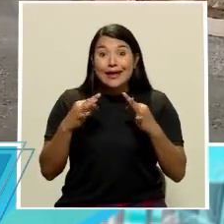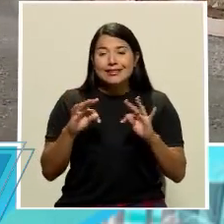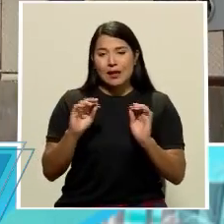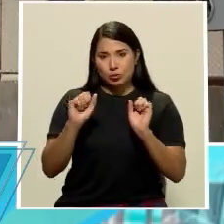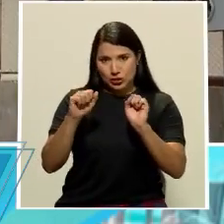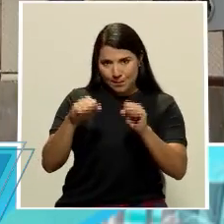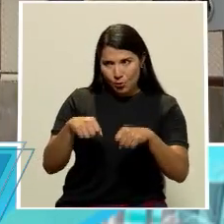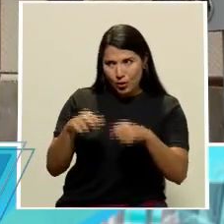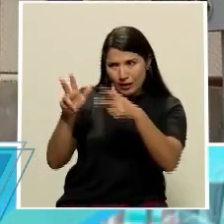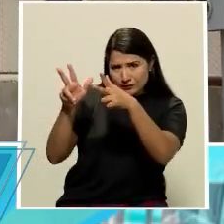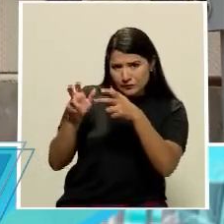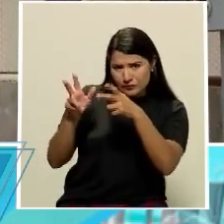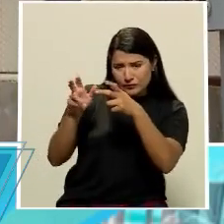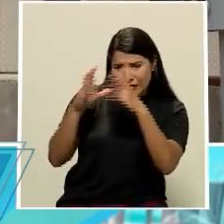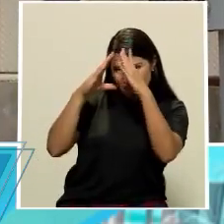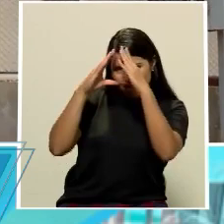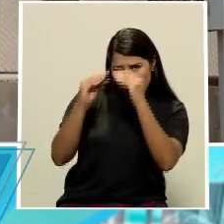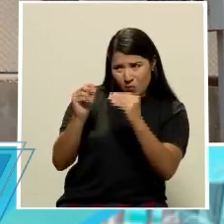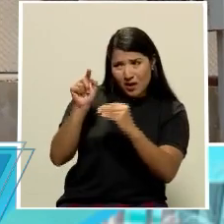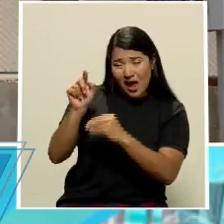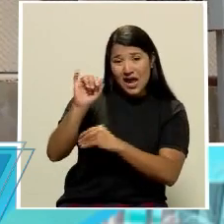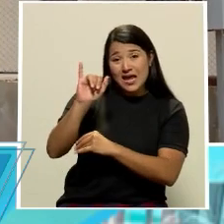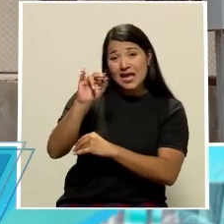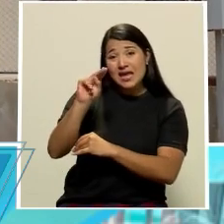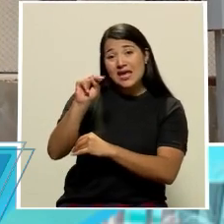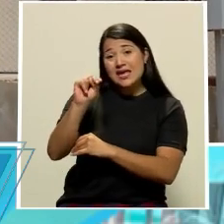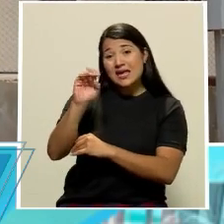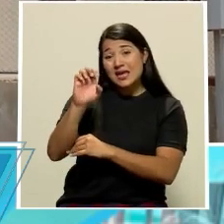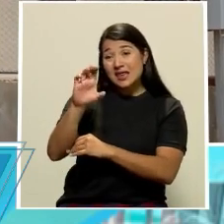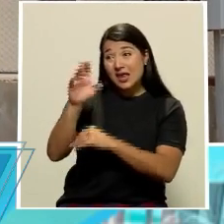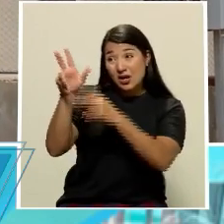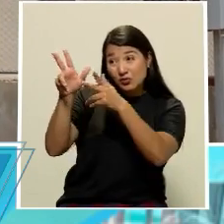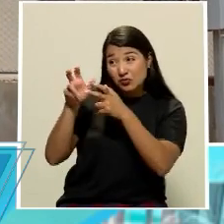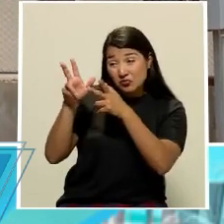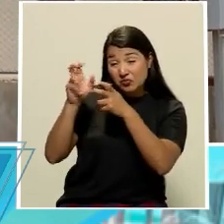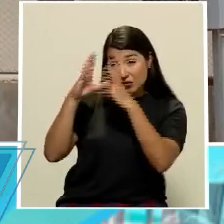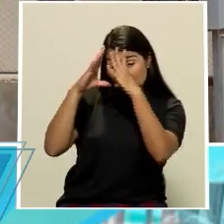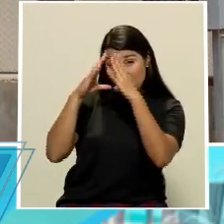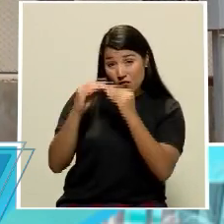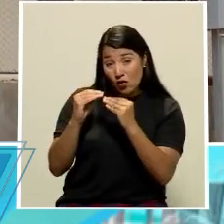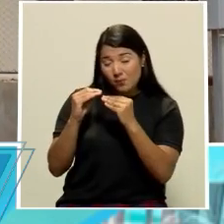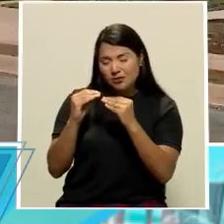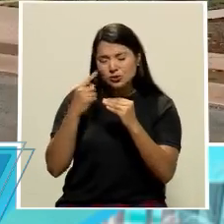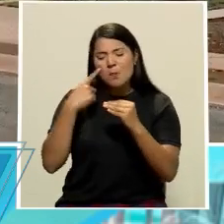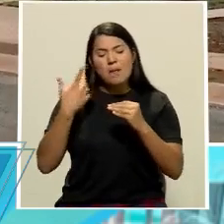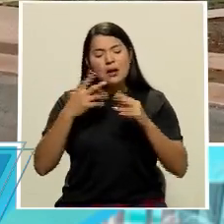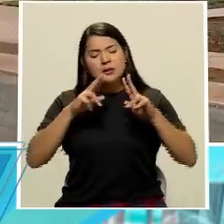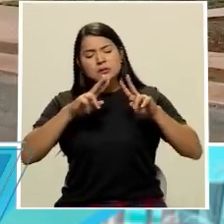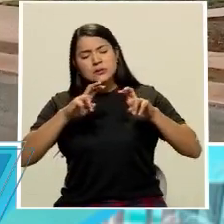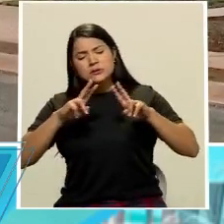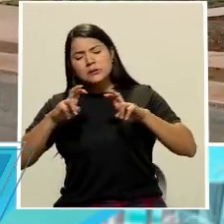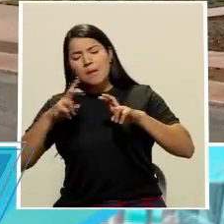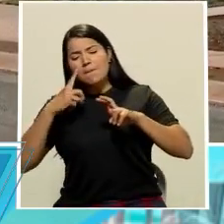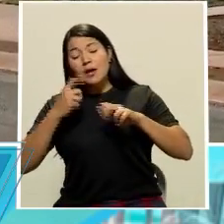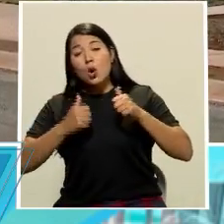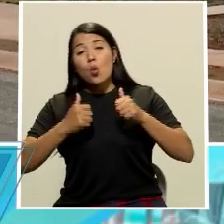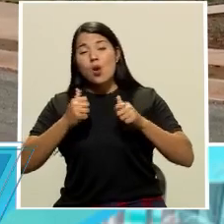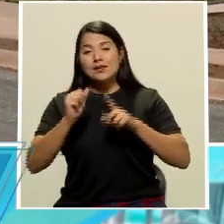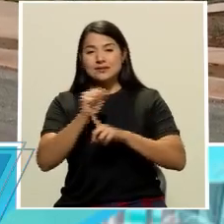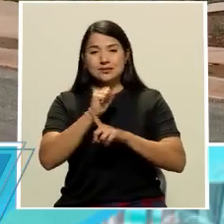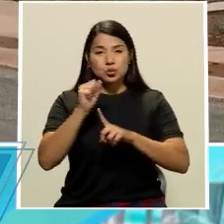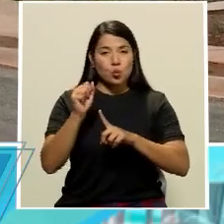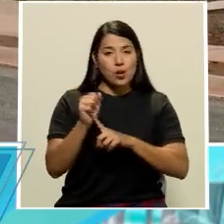INEC de la forma más transparente posible, tratando de identificar todas las viviendas que de una u otra forma tienen una situación